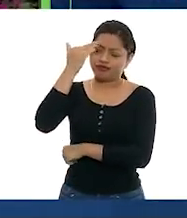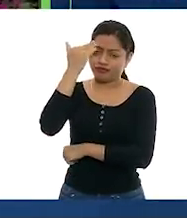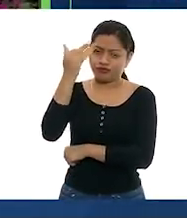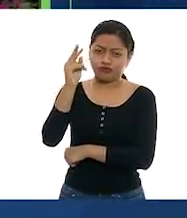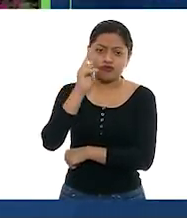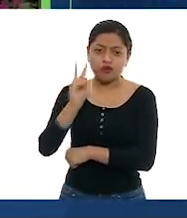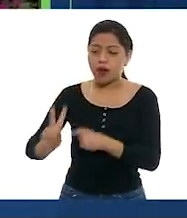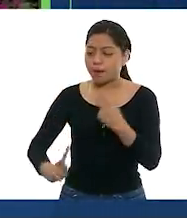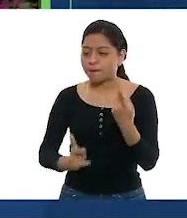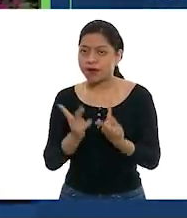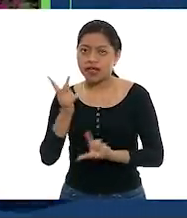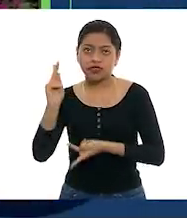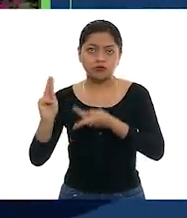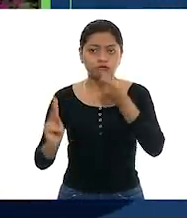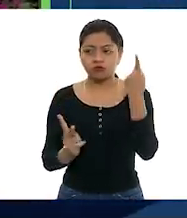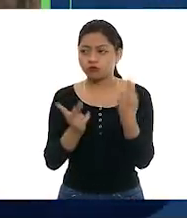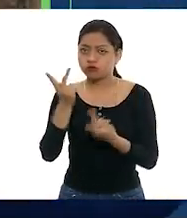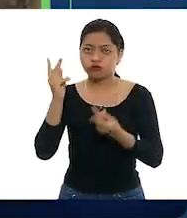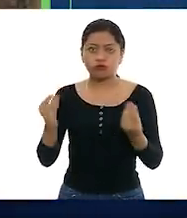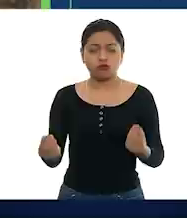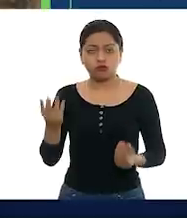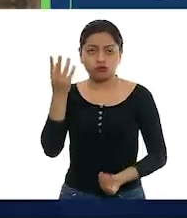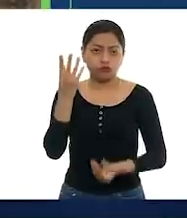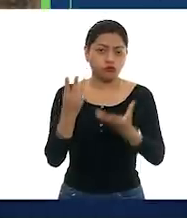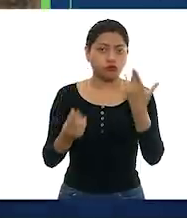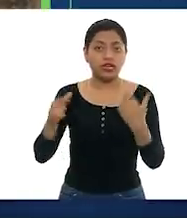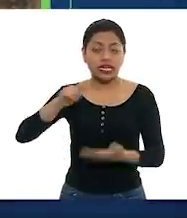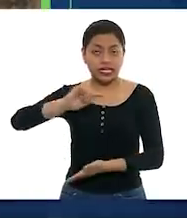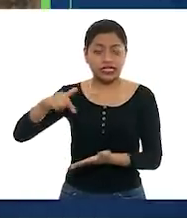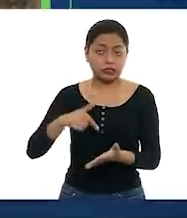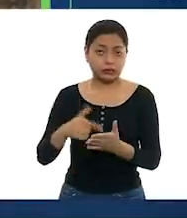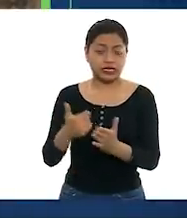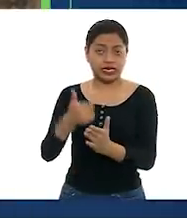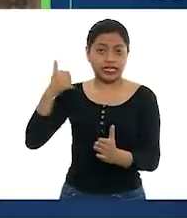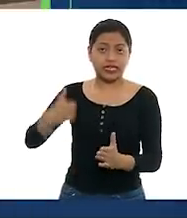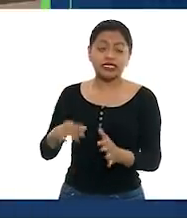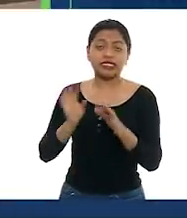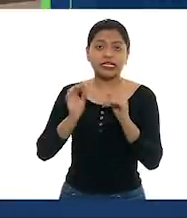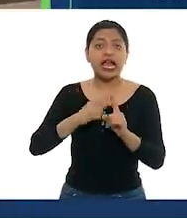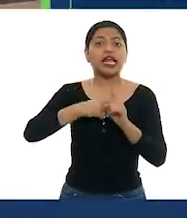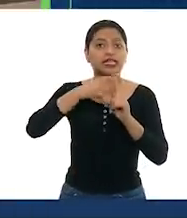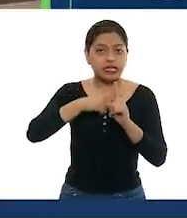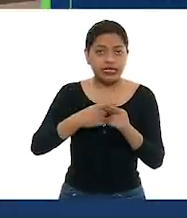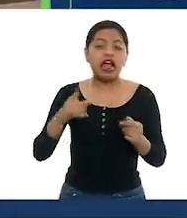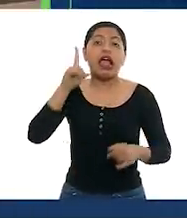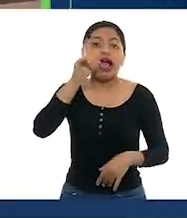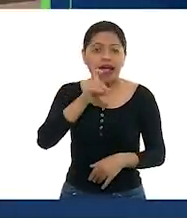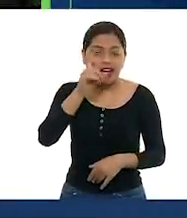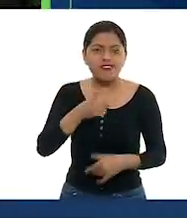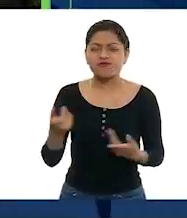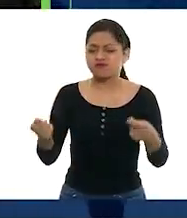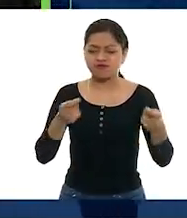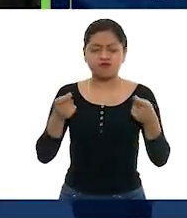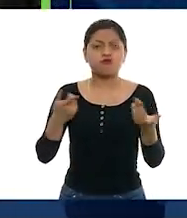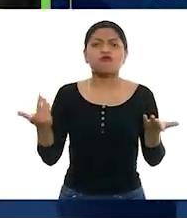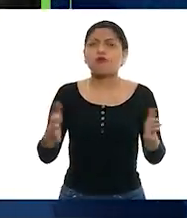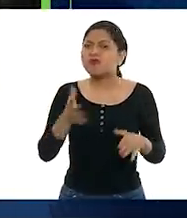floración continua de estas orquídeas. Este lugar, por ejemplo, nos mencionaba temperatura, humedad, más o menos,